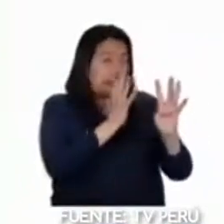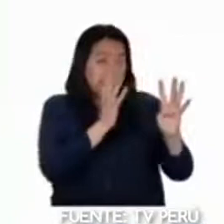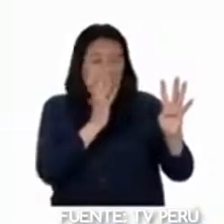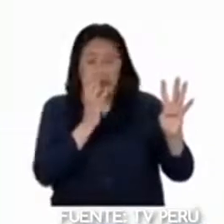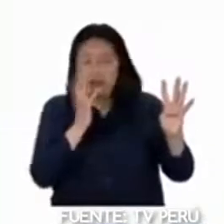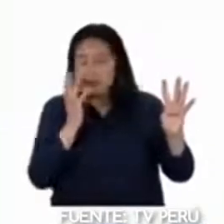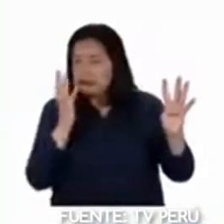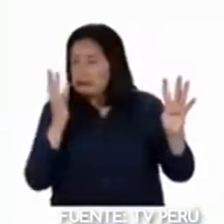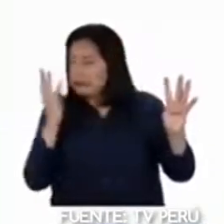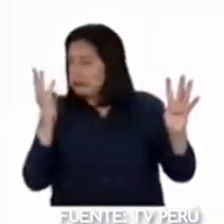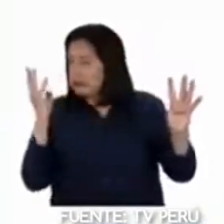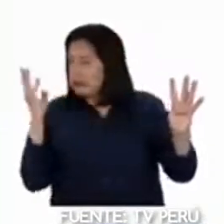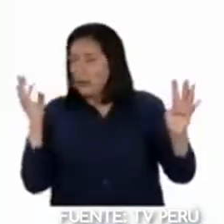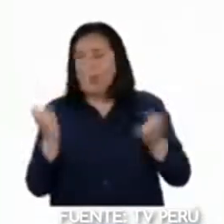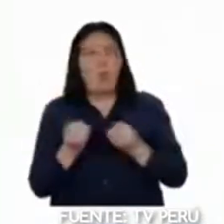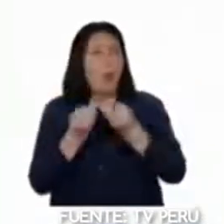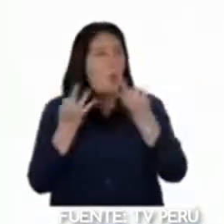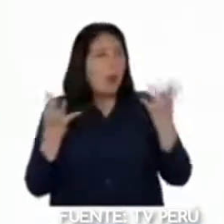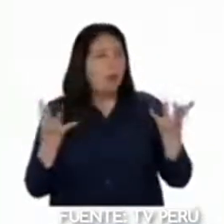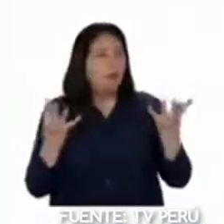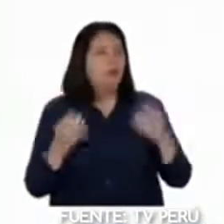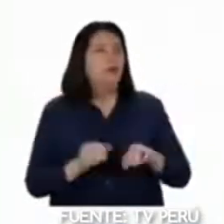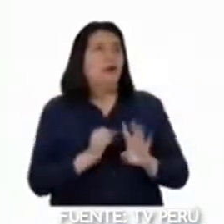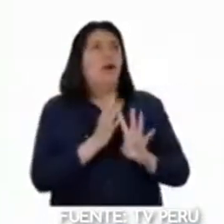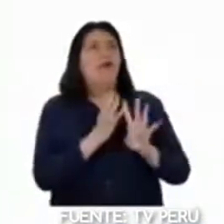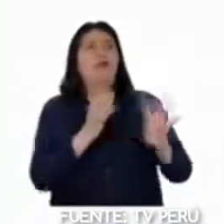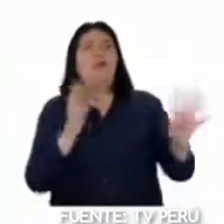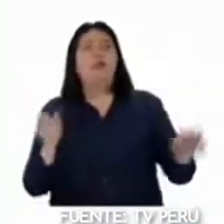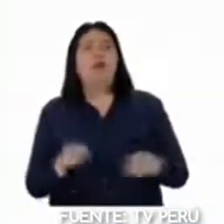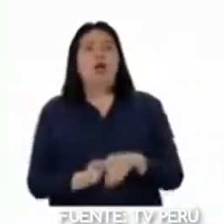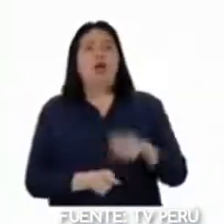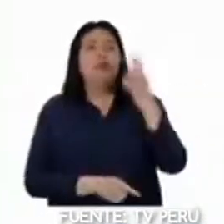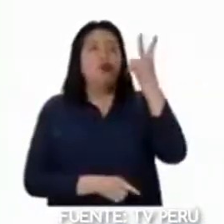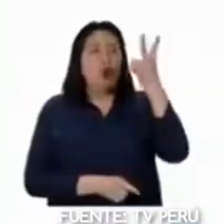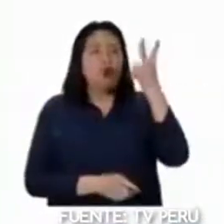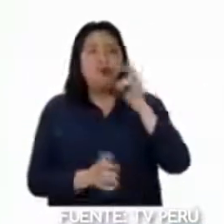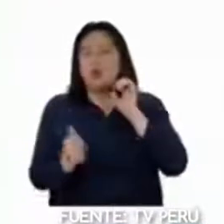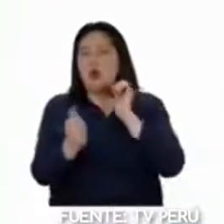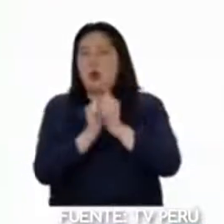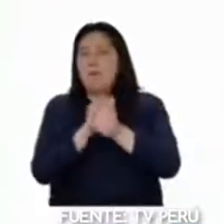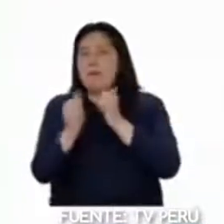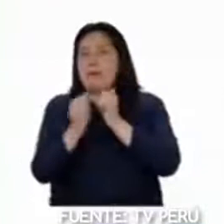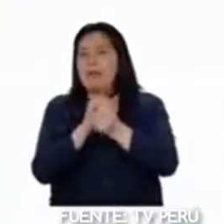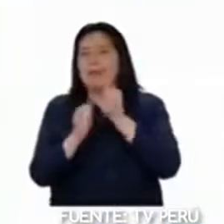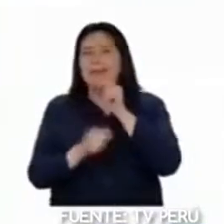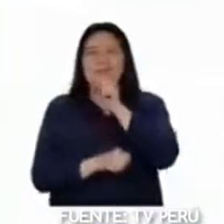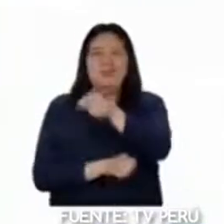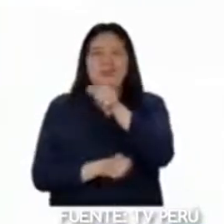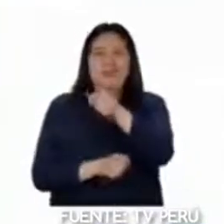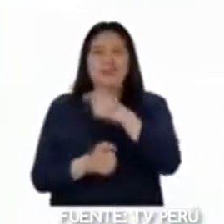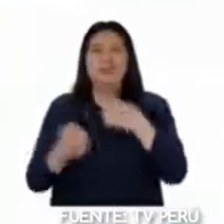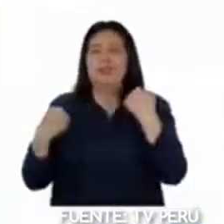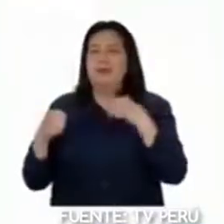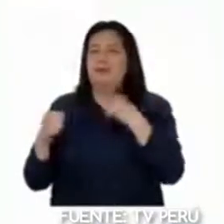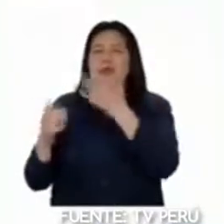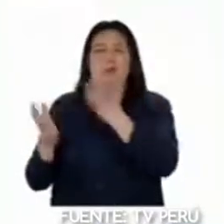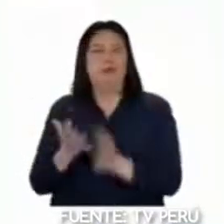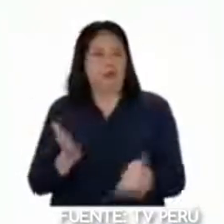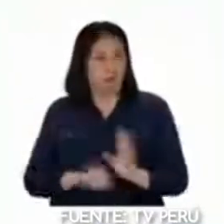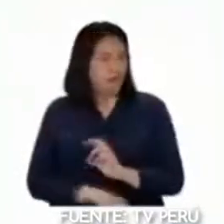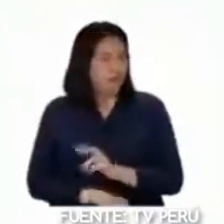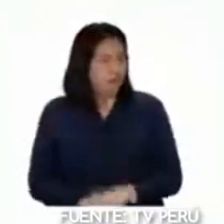en fila una junto a la otra, harían una fila igual a 2 veces lo que estos deportistas recorren en